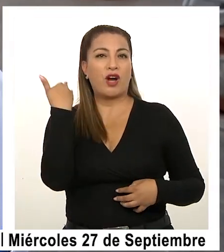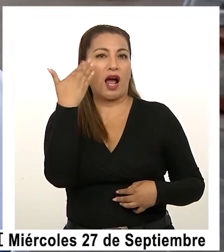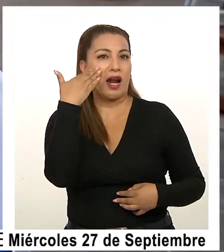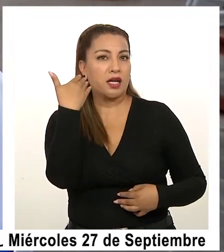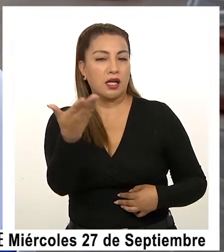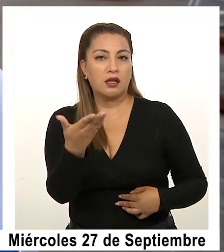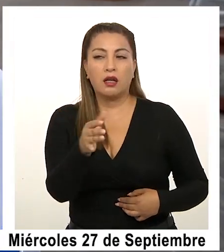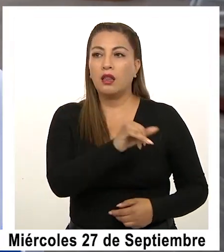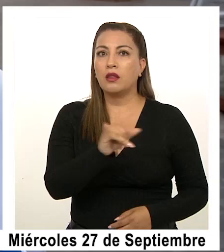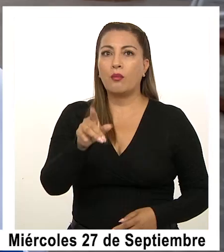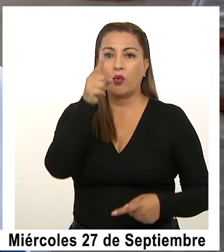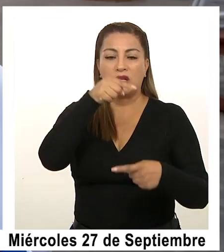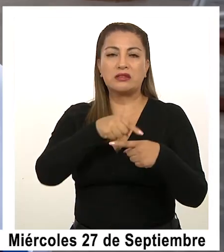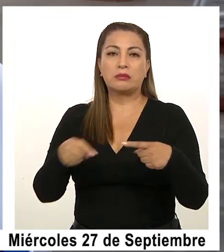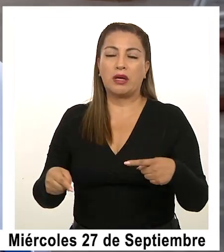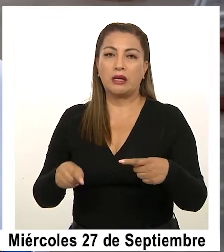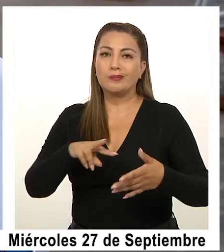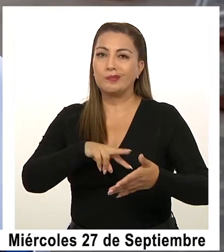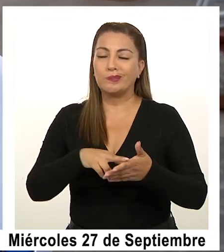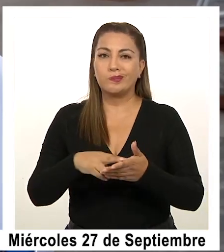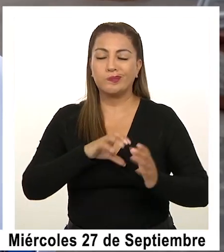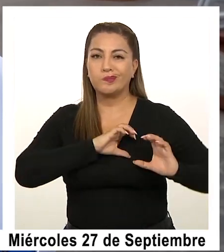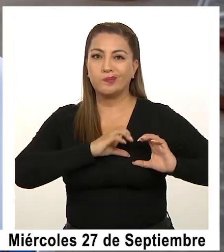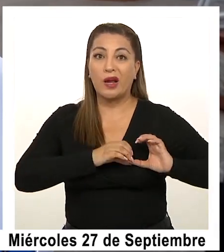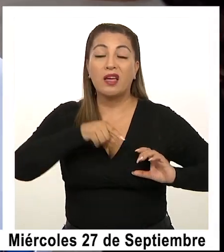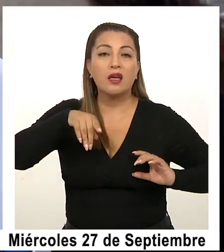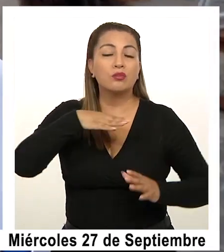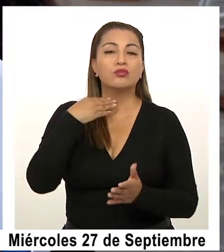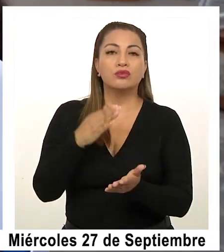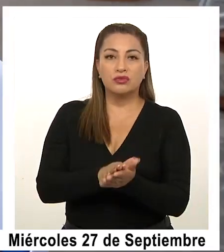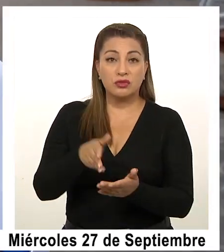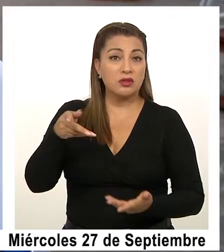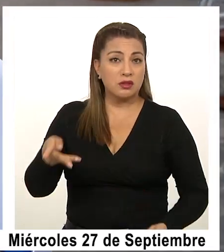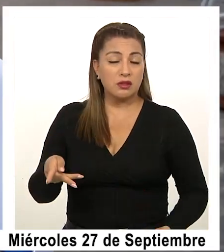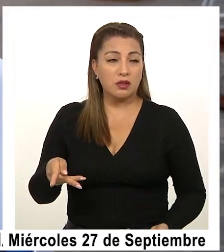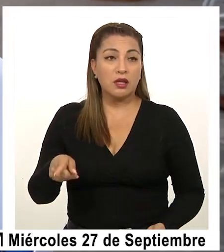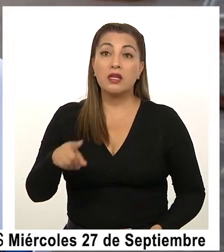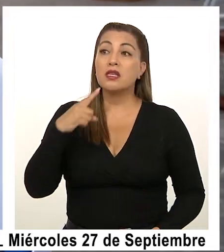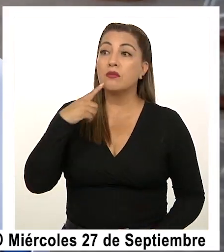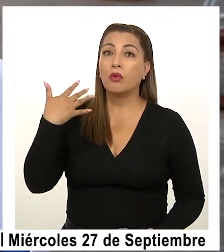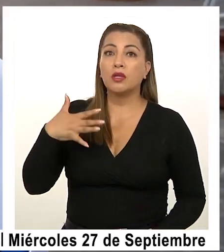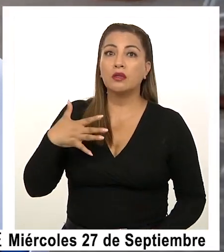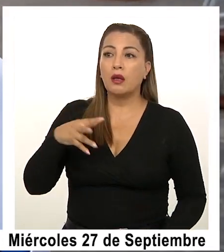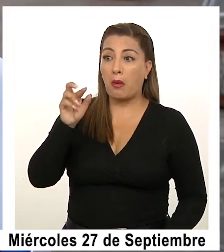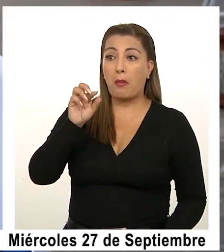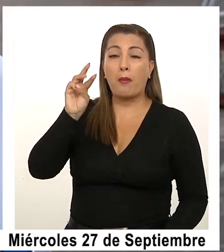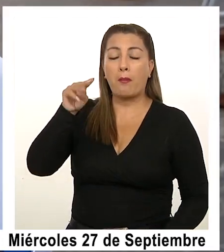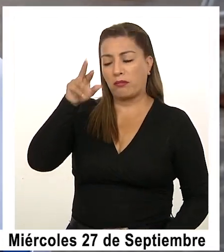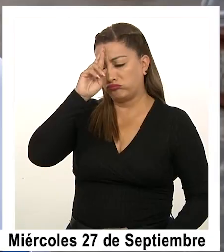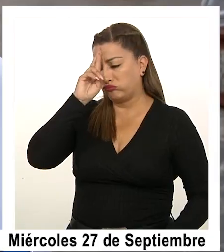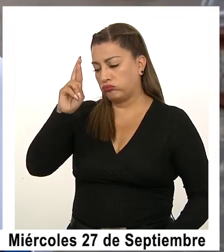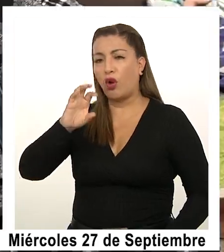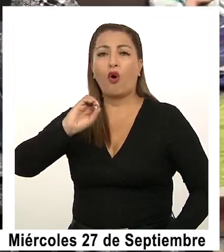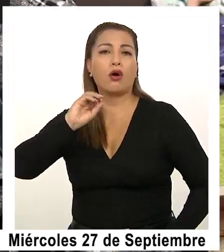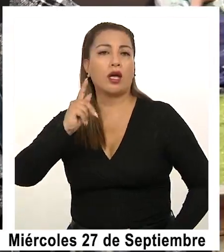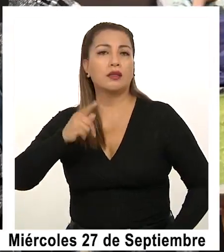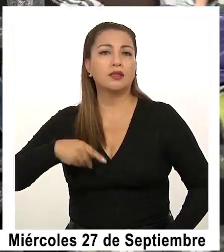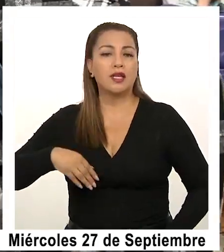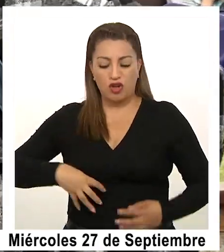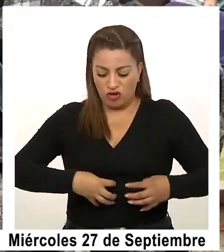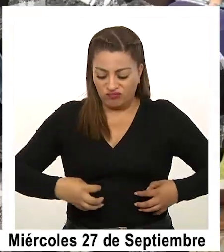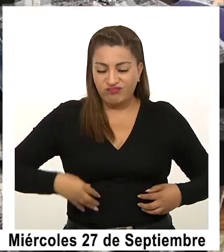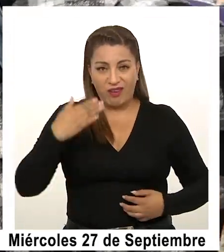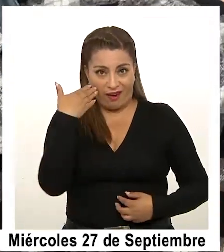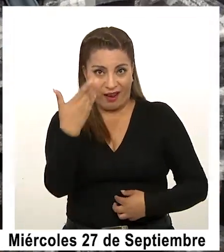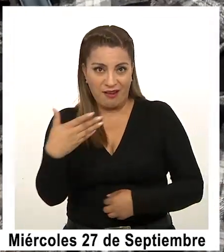semanas falleció de un accidente vascular. Y la importancia de esto es que los padres respetaran su decisión.